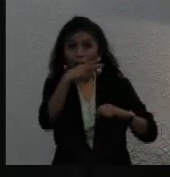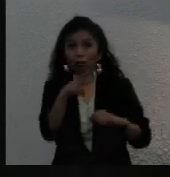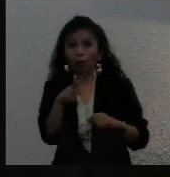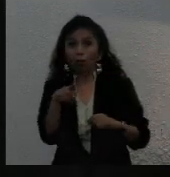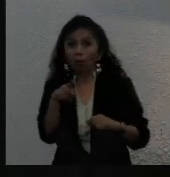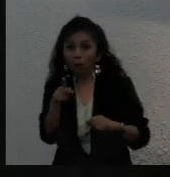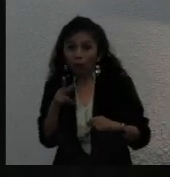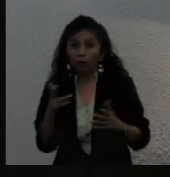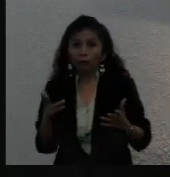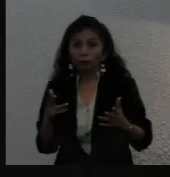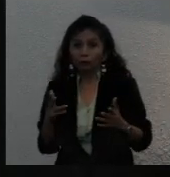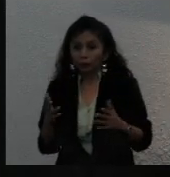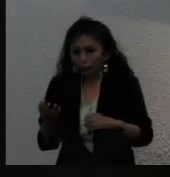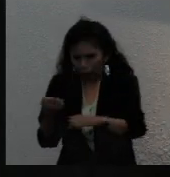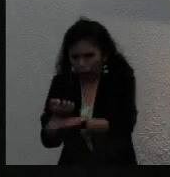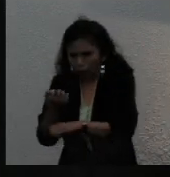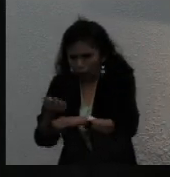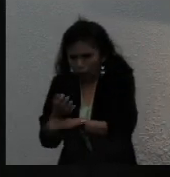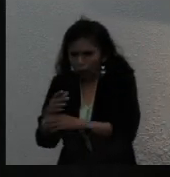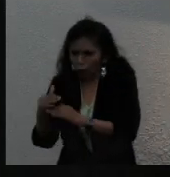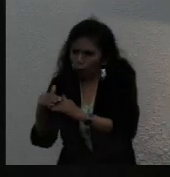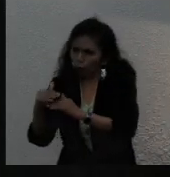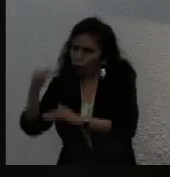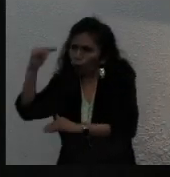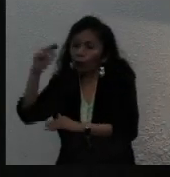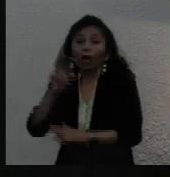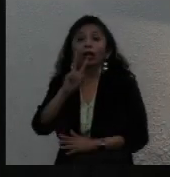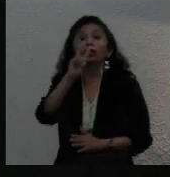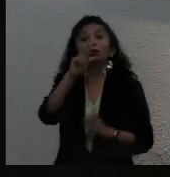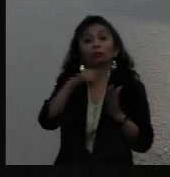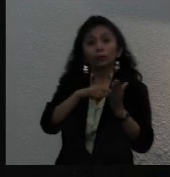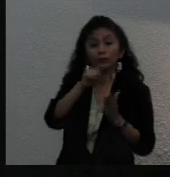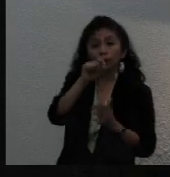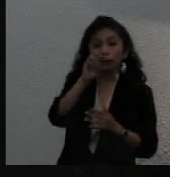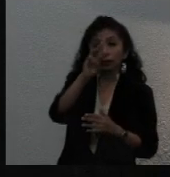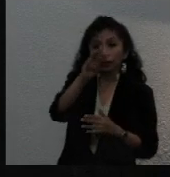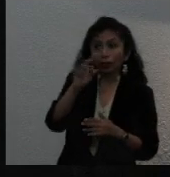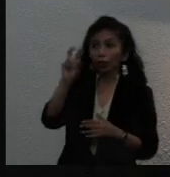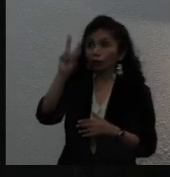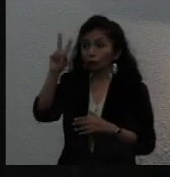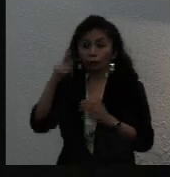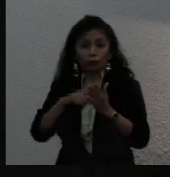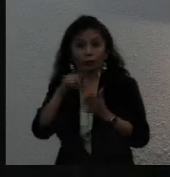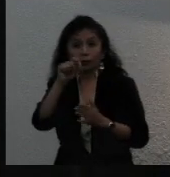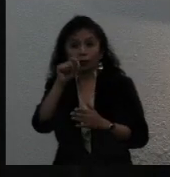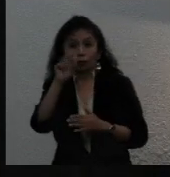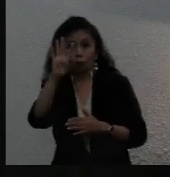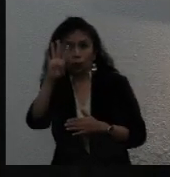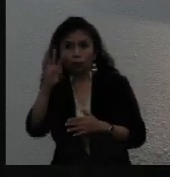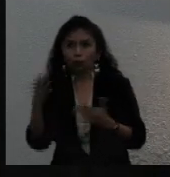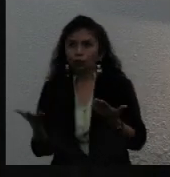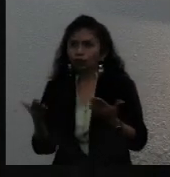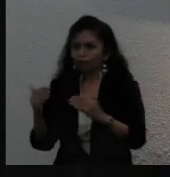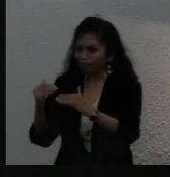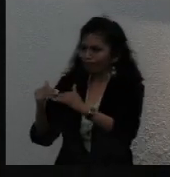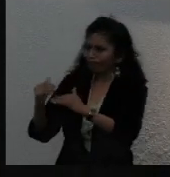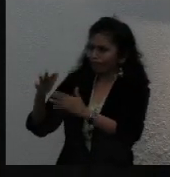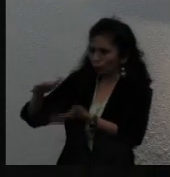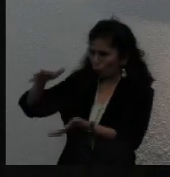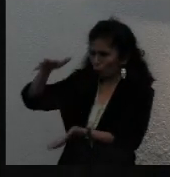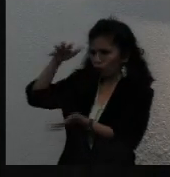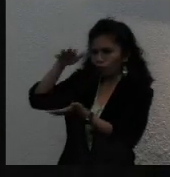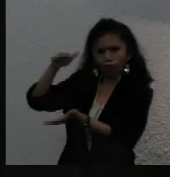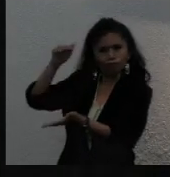crecimiento del presupuesto estatal en 2023 y 2024 ha sido en promedio superior al